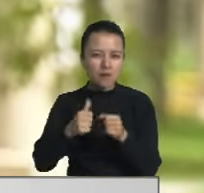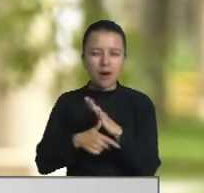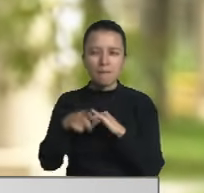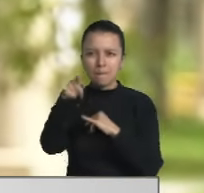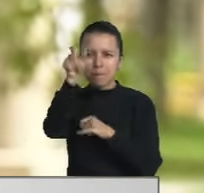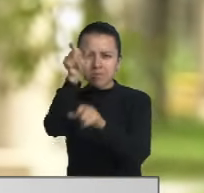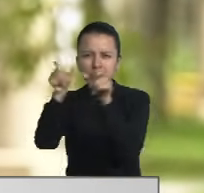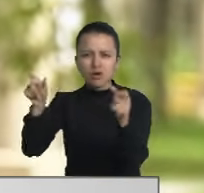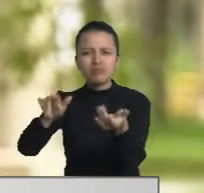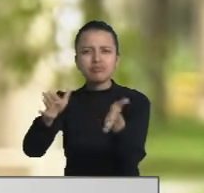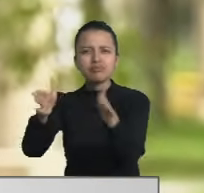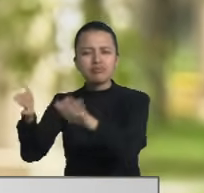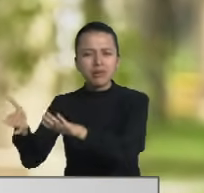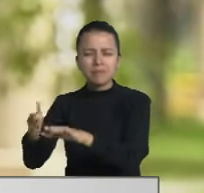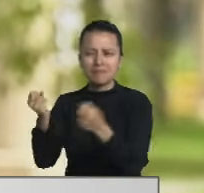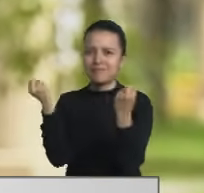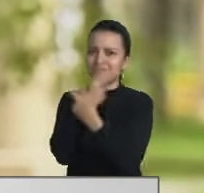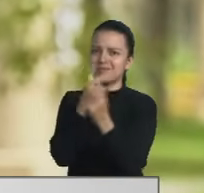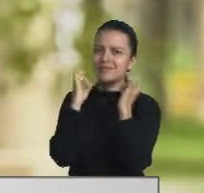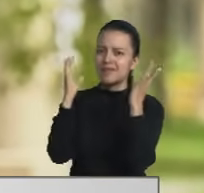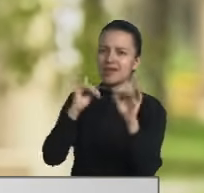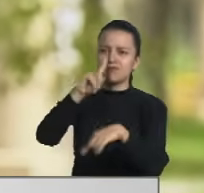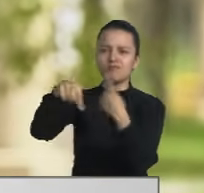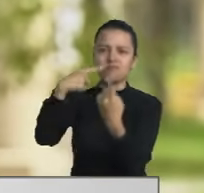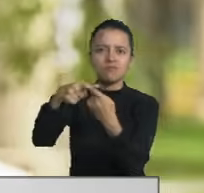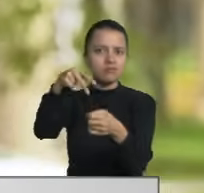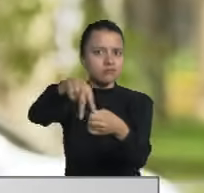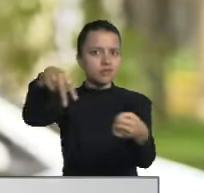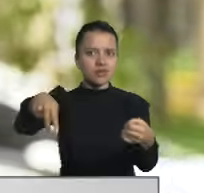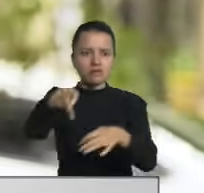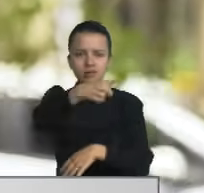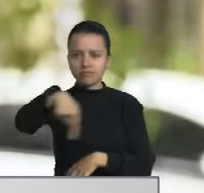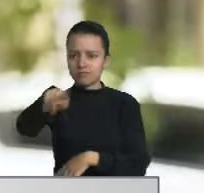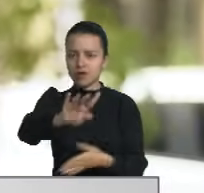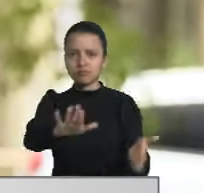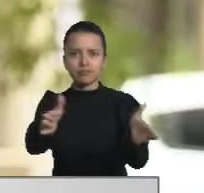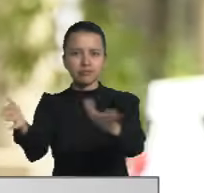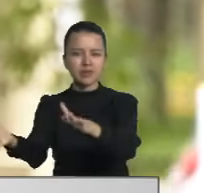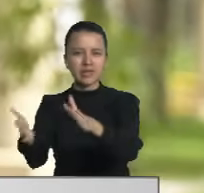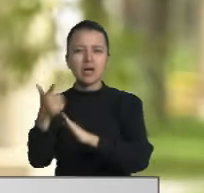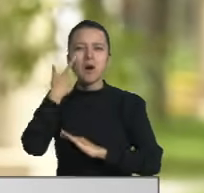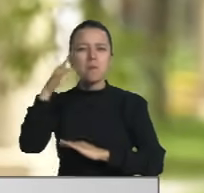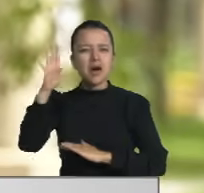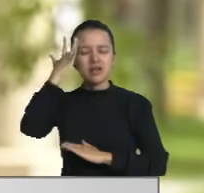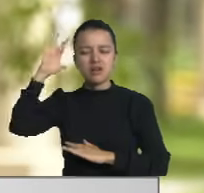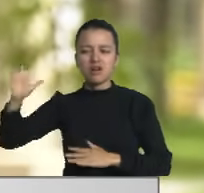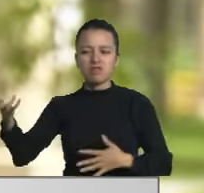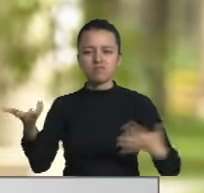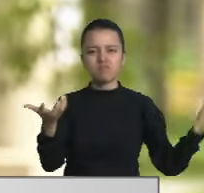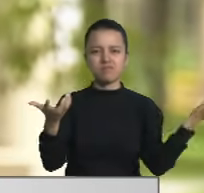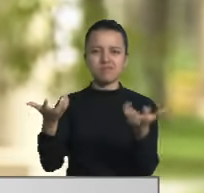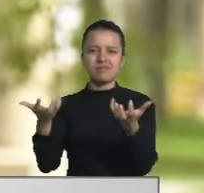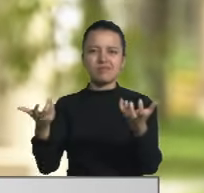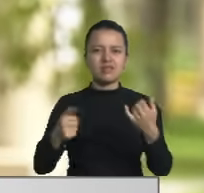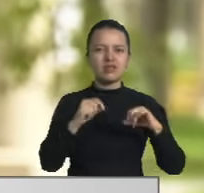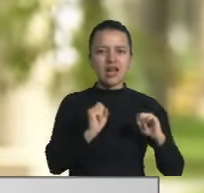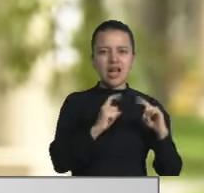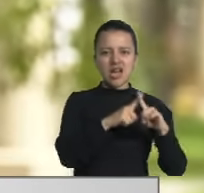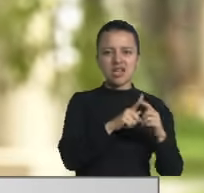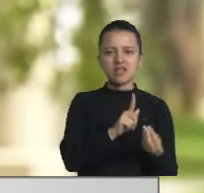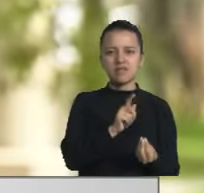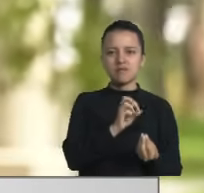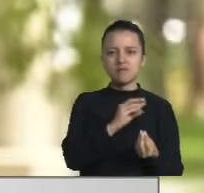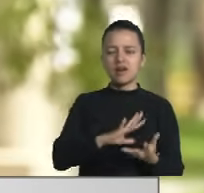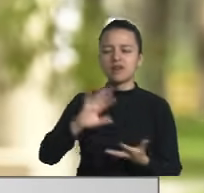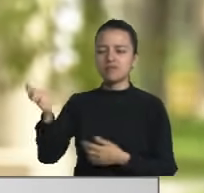muertes violentas, especialmente contra civiles. Allí se presenta una disputa por el territorio entre las disidencias de las FARC